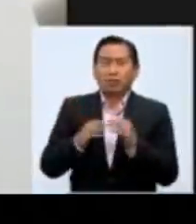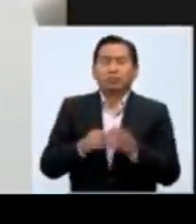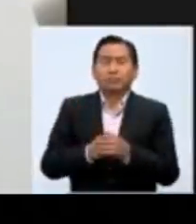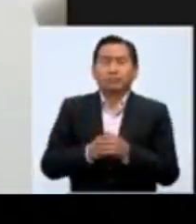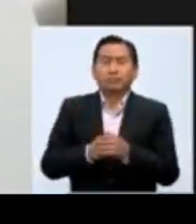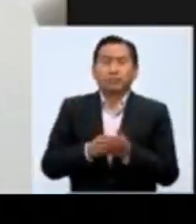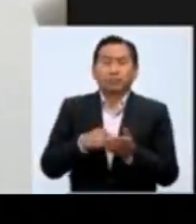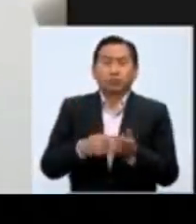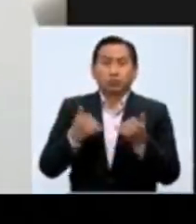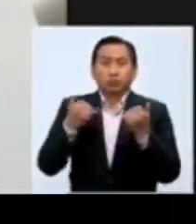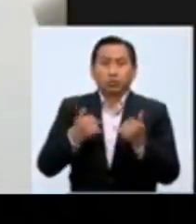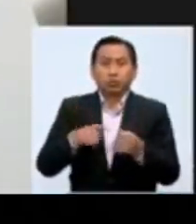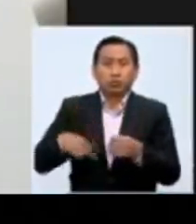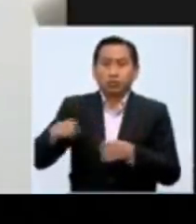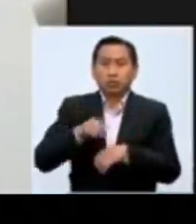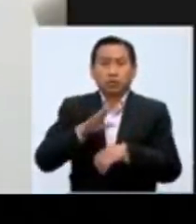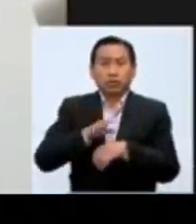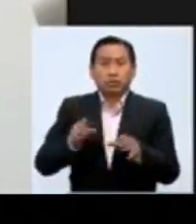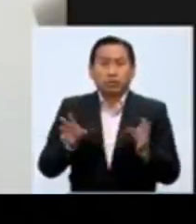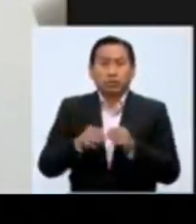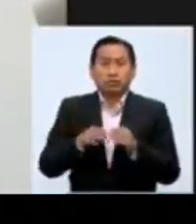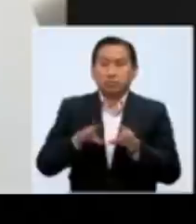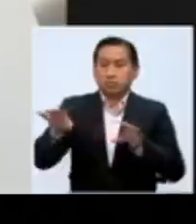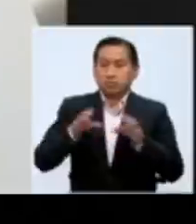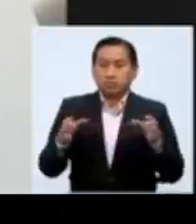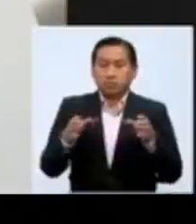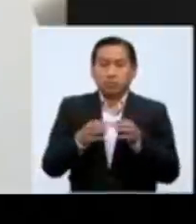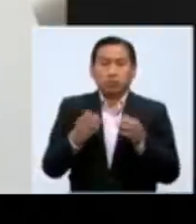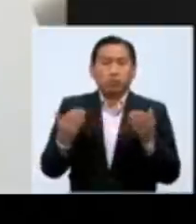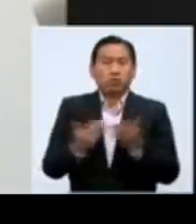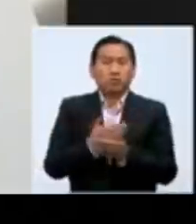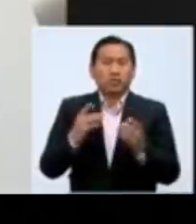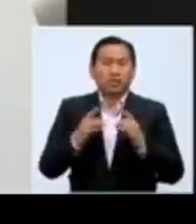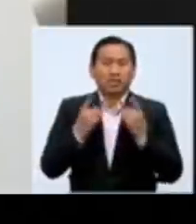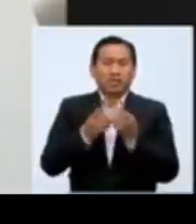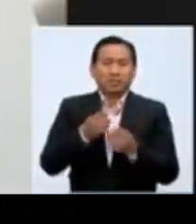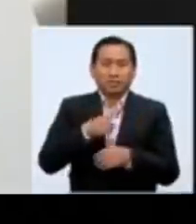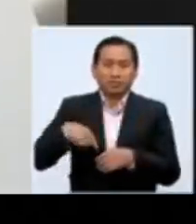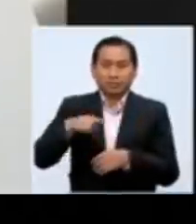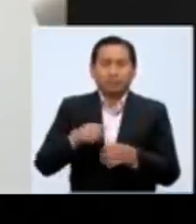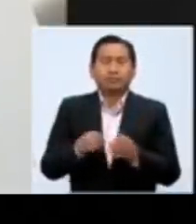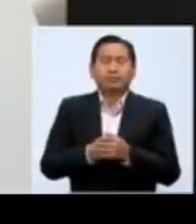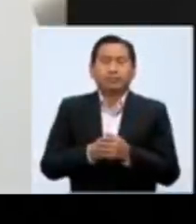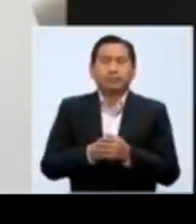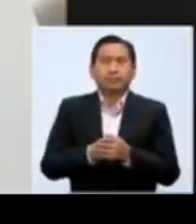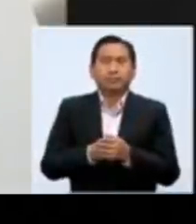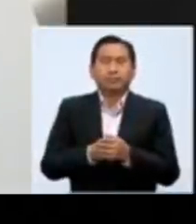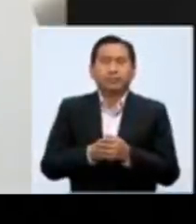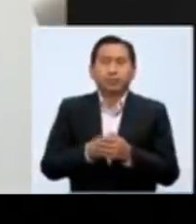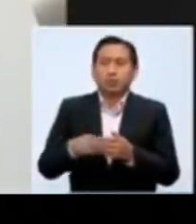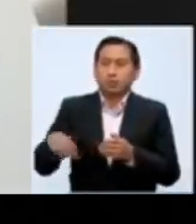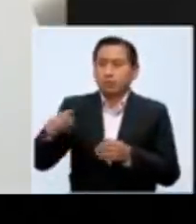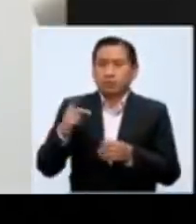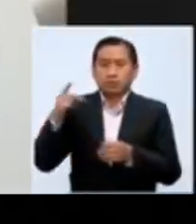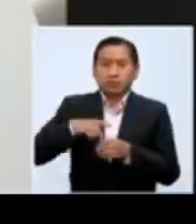hecho, hoy día han convocado para elegir la nueva directiva de la brigada parlamentaria. Entonces, han